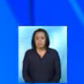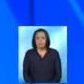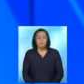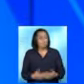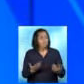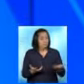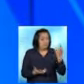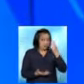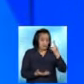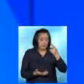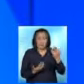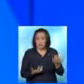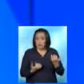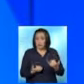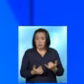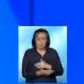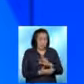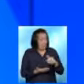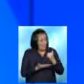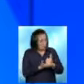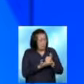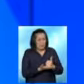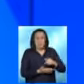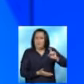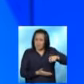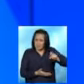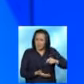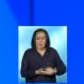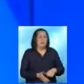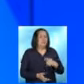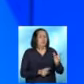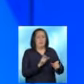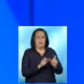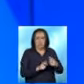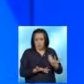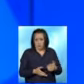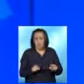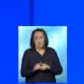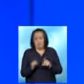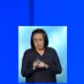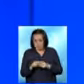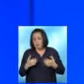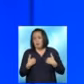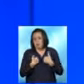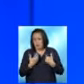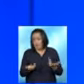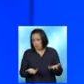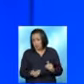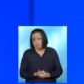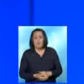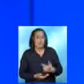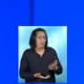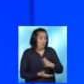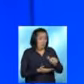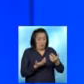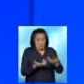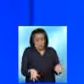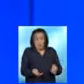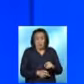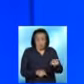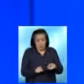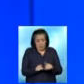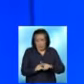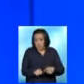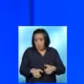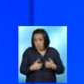Y es por eso que en estos momentos toda la ayuda es necesaria, no solamente humanitaria, sino también para esos animales que lo han perdido todo y que evidentemente también son seres